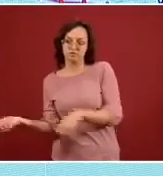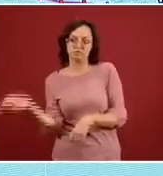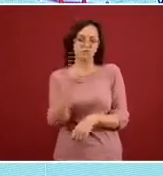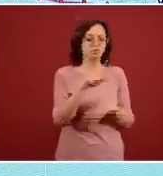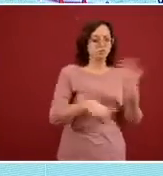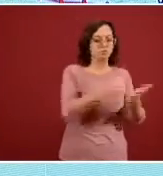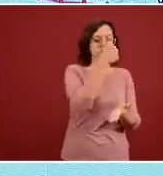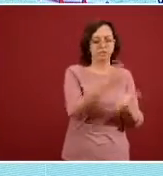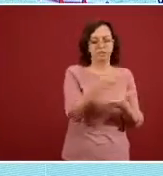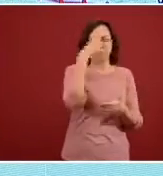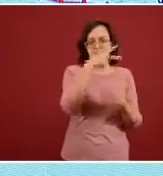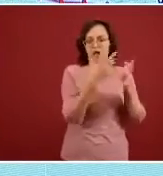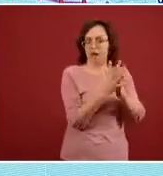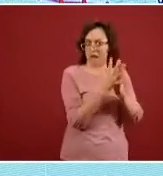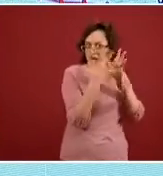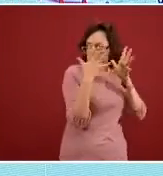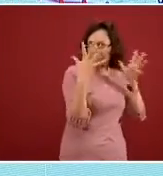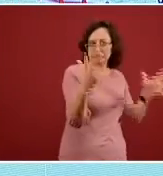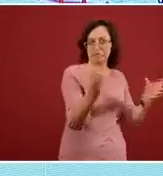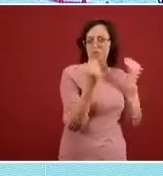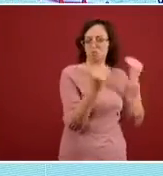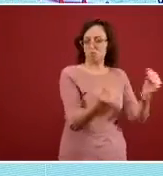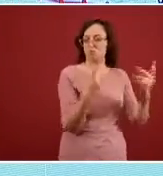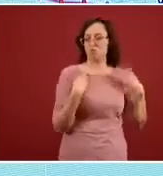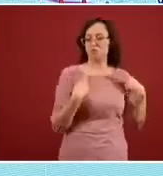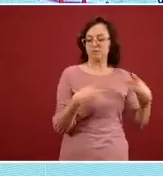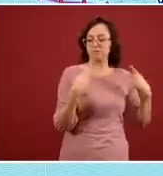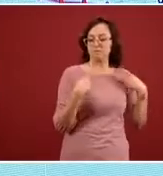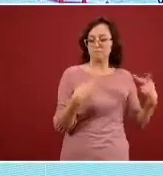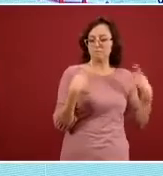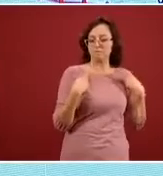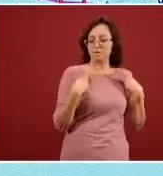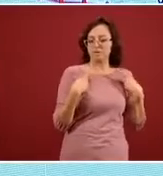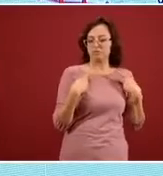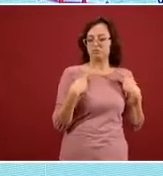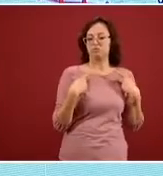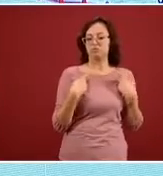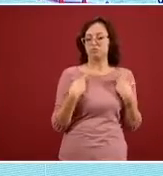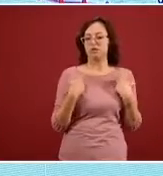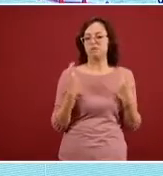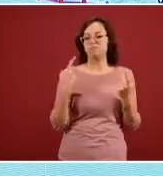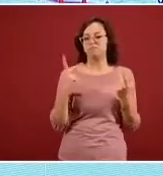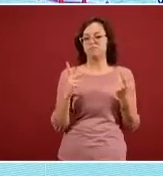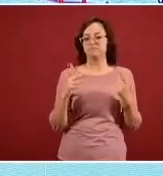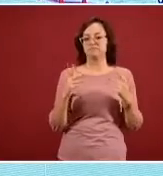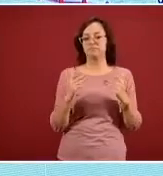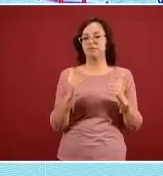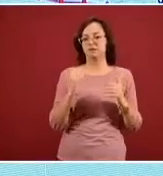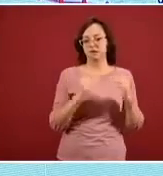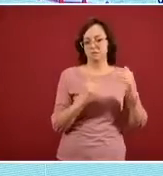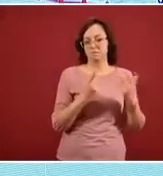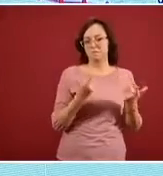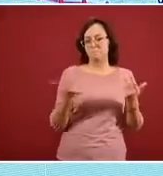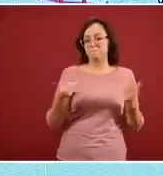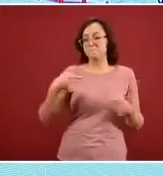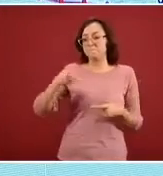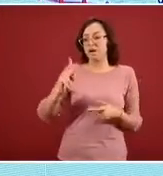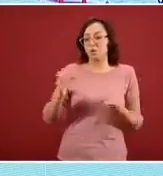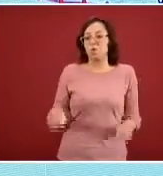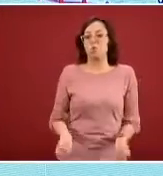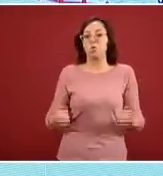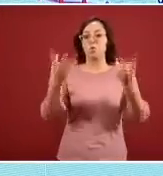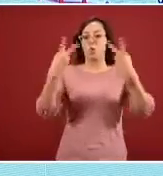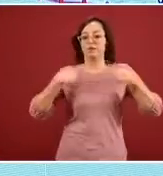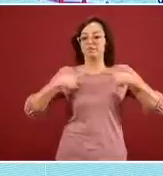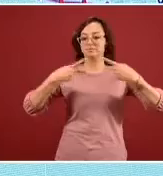Roo, tienen poblaciones muy diferentes y por lo tanto tienen diferencias grandes en el número de casos, pero en